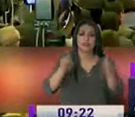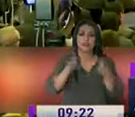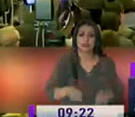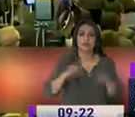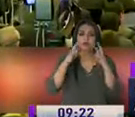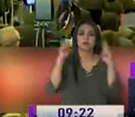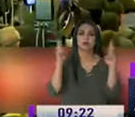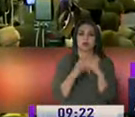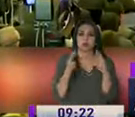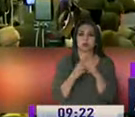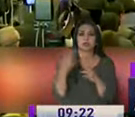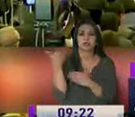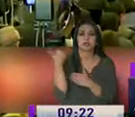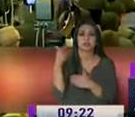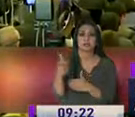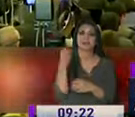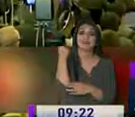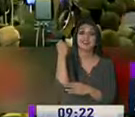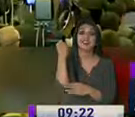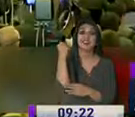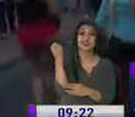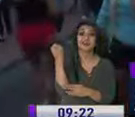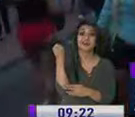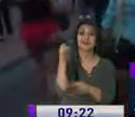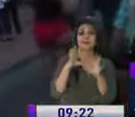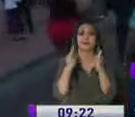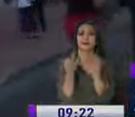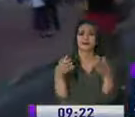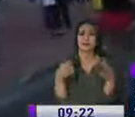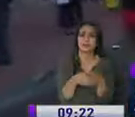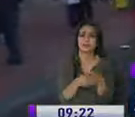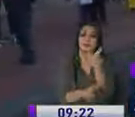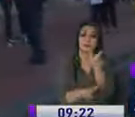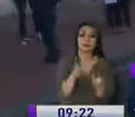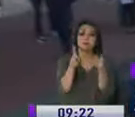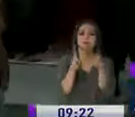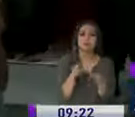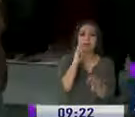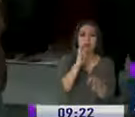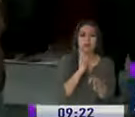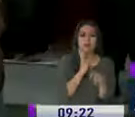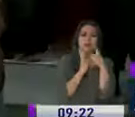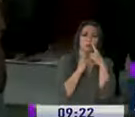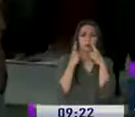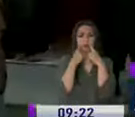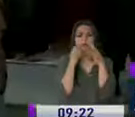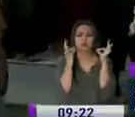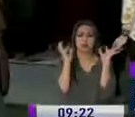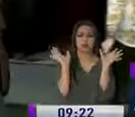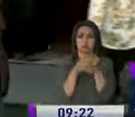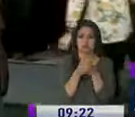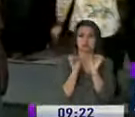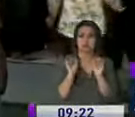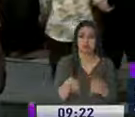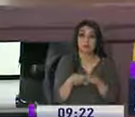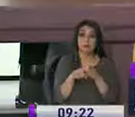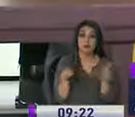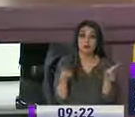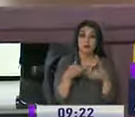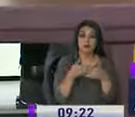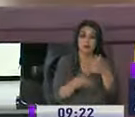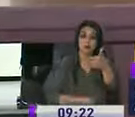reconocer y garantizar todos los derechos que se deriven de un vínculo familiar entre personas del mismo sexo. Pero a decir de este sector de la sociedad, el